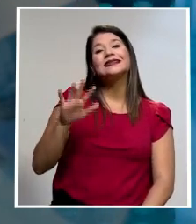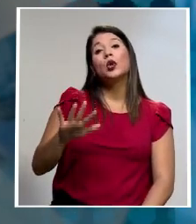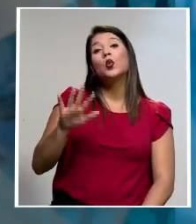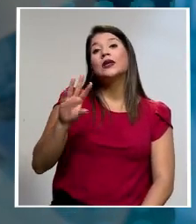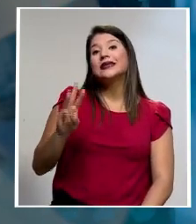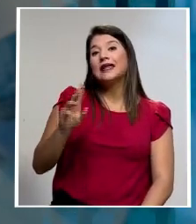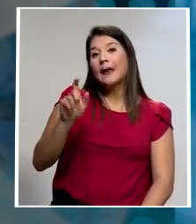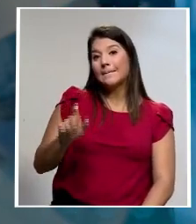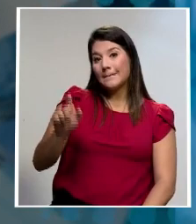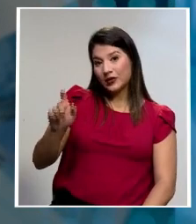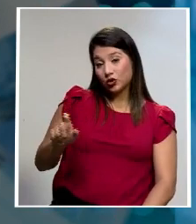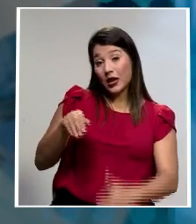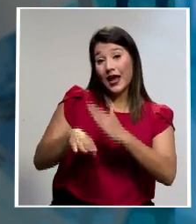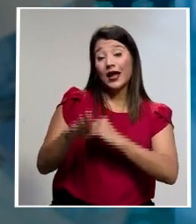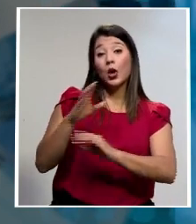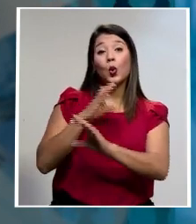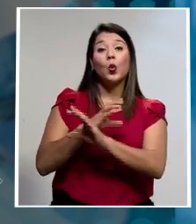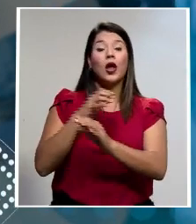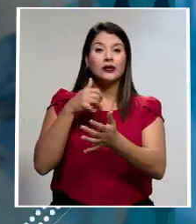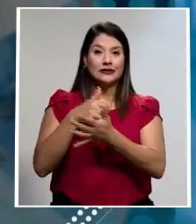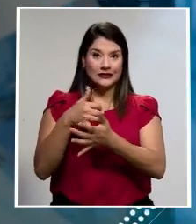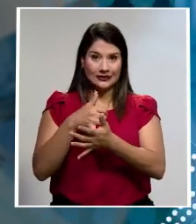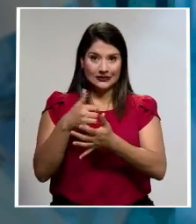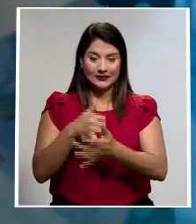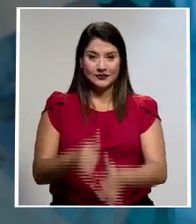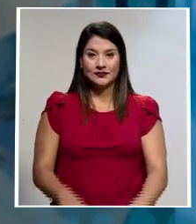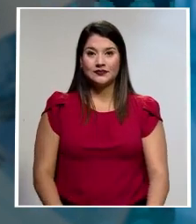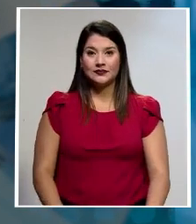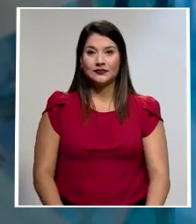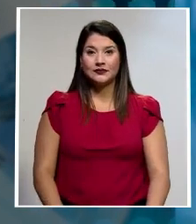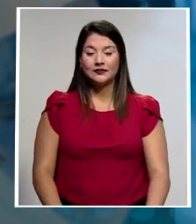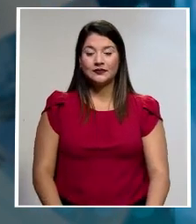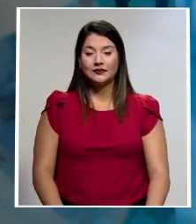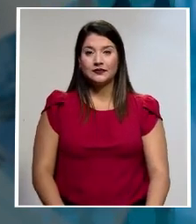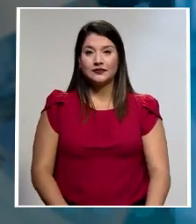356 requieren de cuidados intensivos.